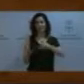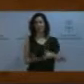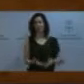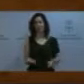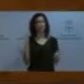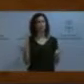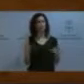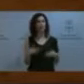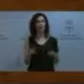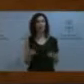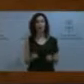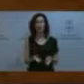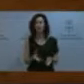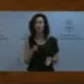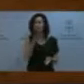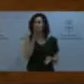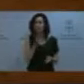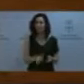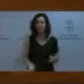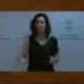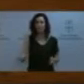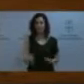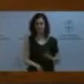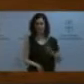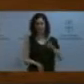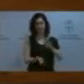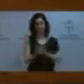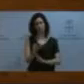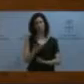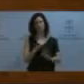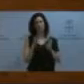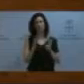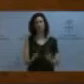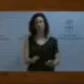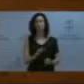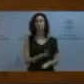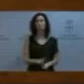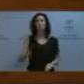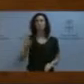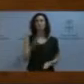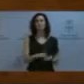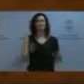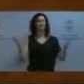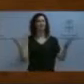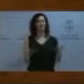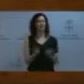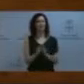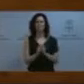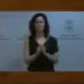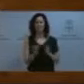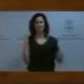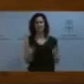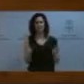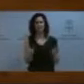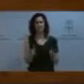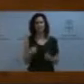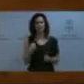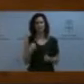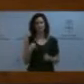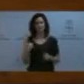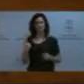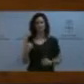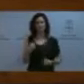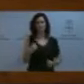porque en esta zona es donde se produce el mayor número de incidencias en urgencias. Y es que además ocupa el